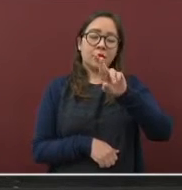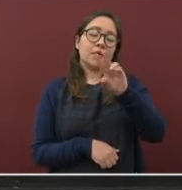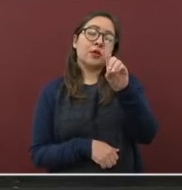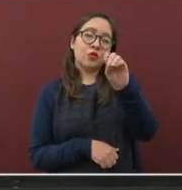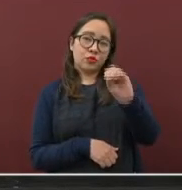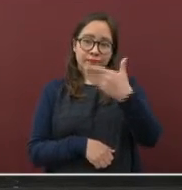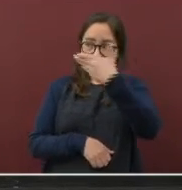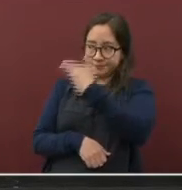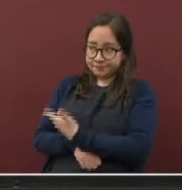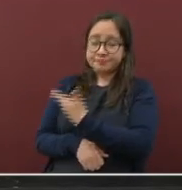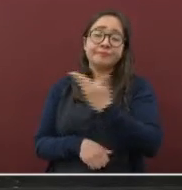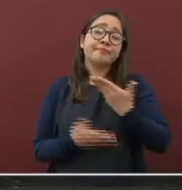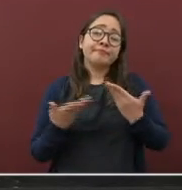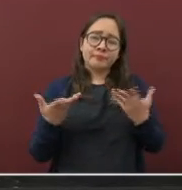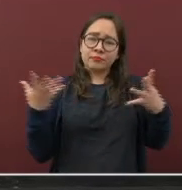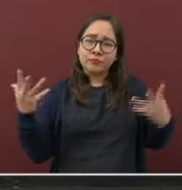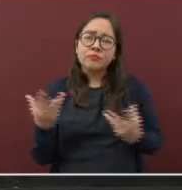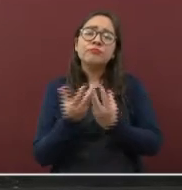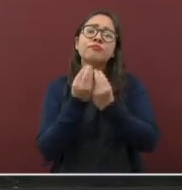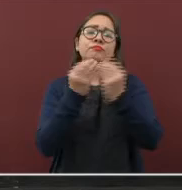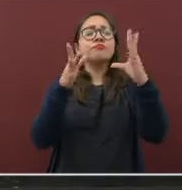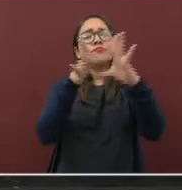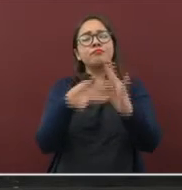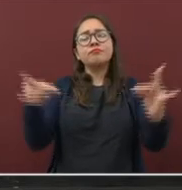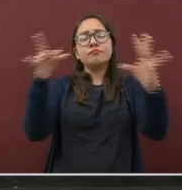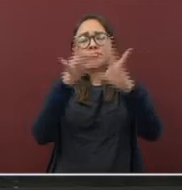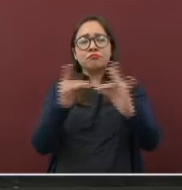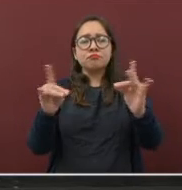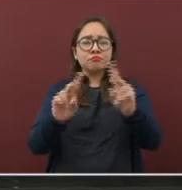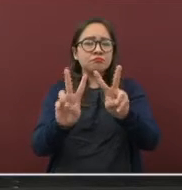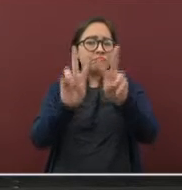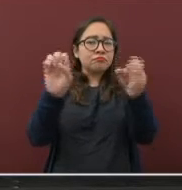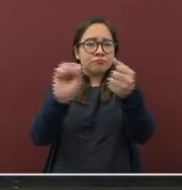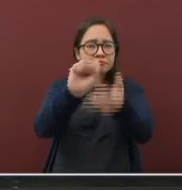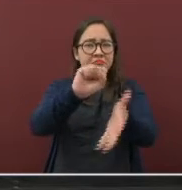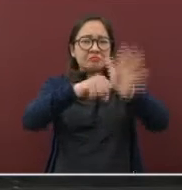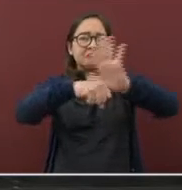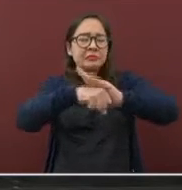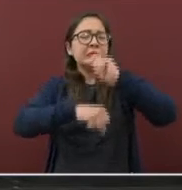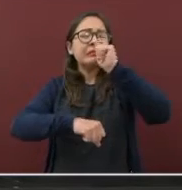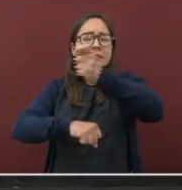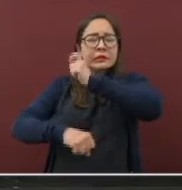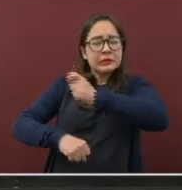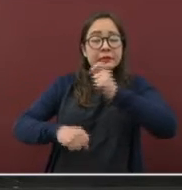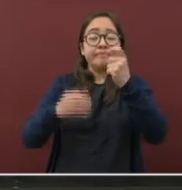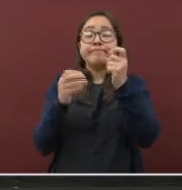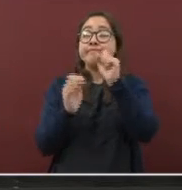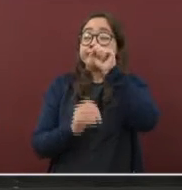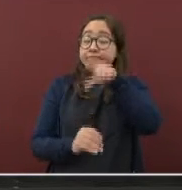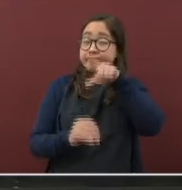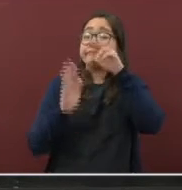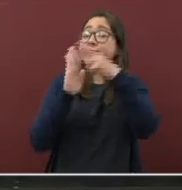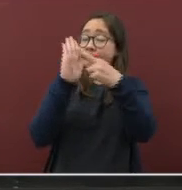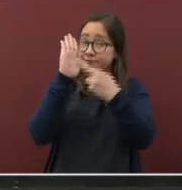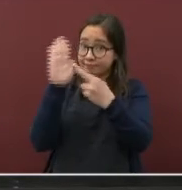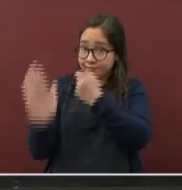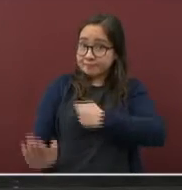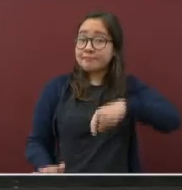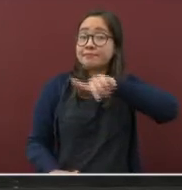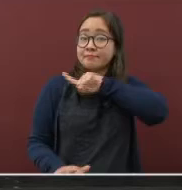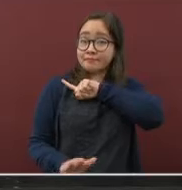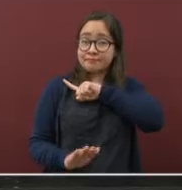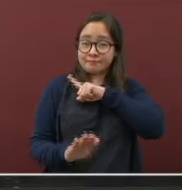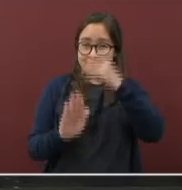quienes llevaremos a ustedes el panorama epidemiológico así como medidas importantes en la atención de